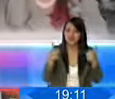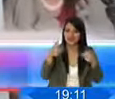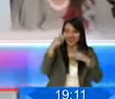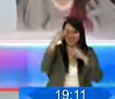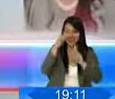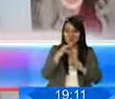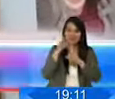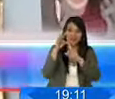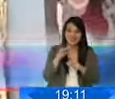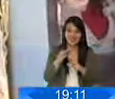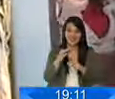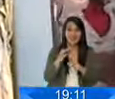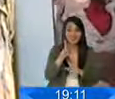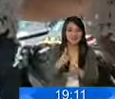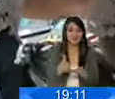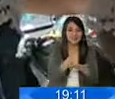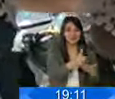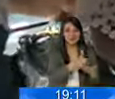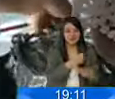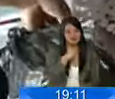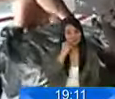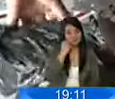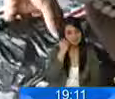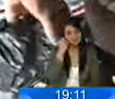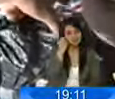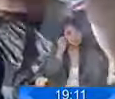especial sobre la ayuda que le llega a su familia.